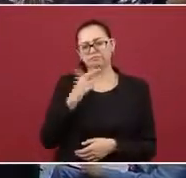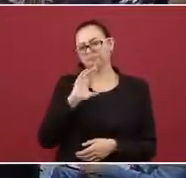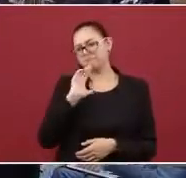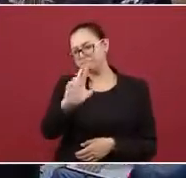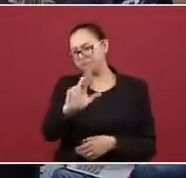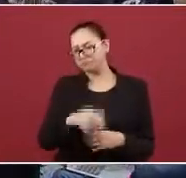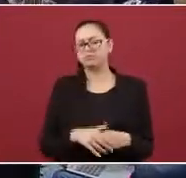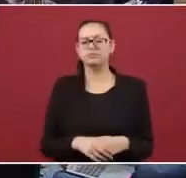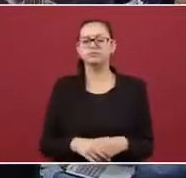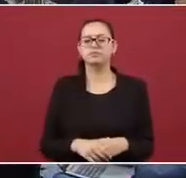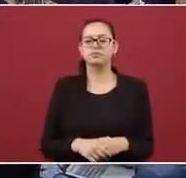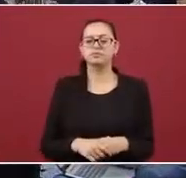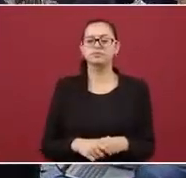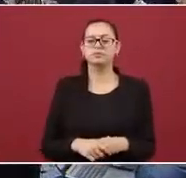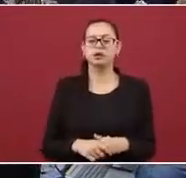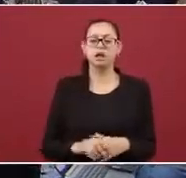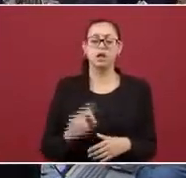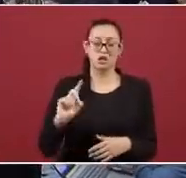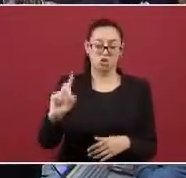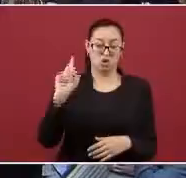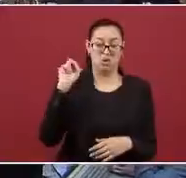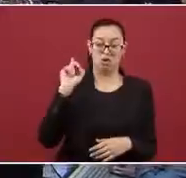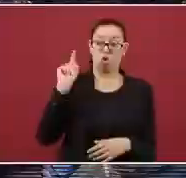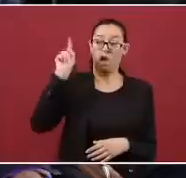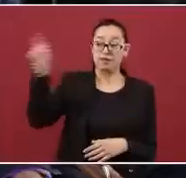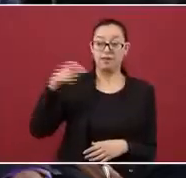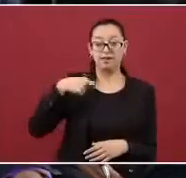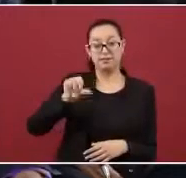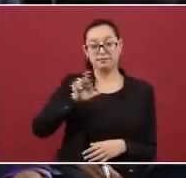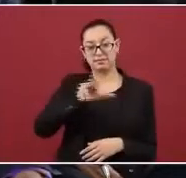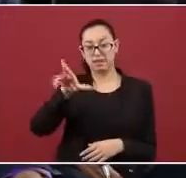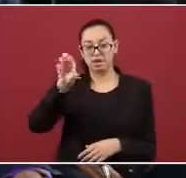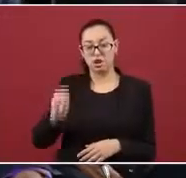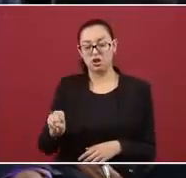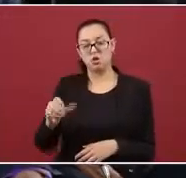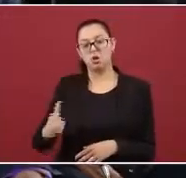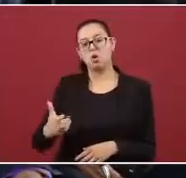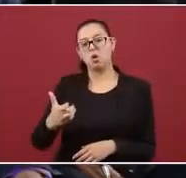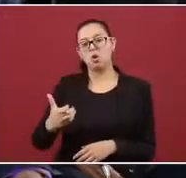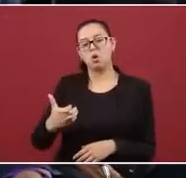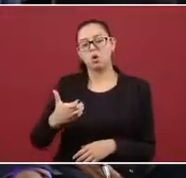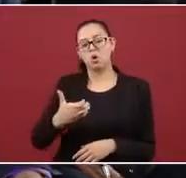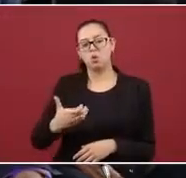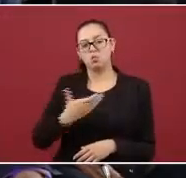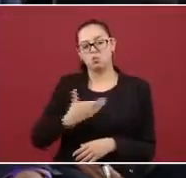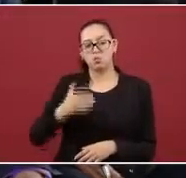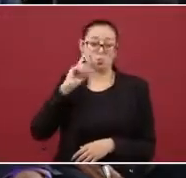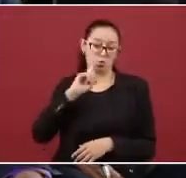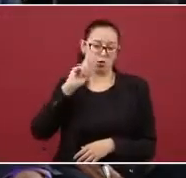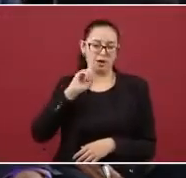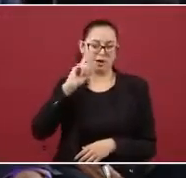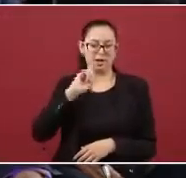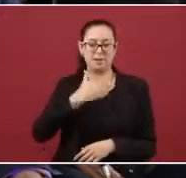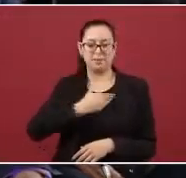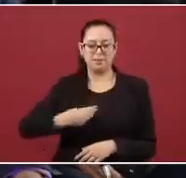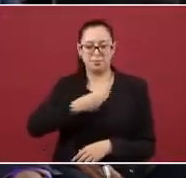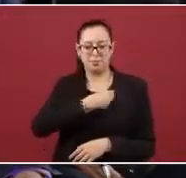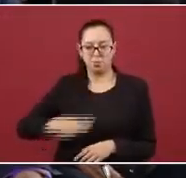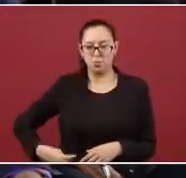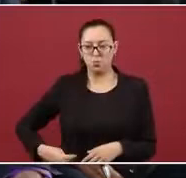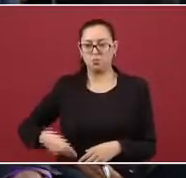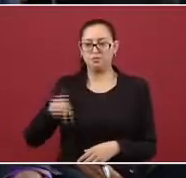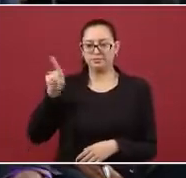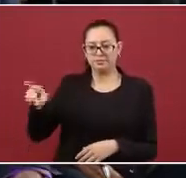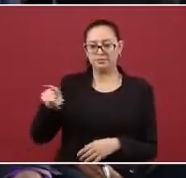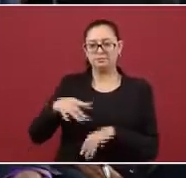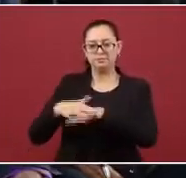domingo allá en Quintana Roo, la presidenta municipal de Playa del Carmen dijo que no es cierto